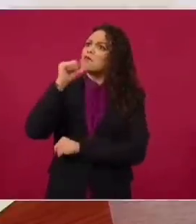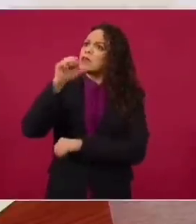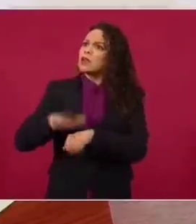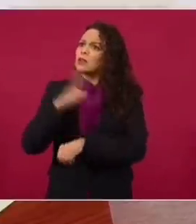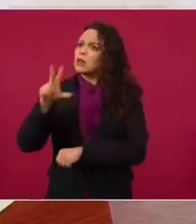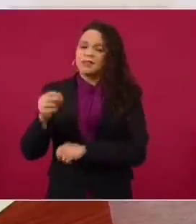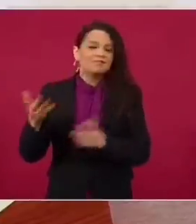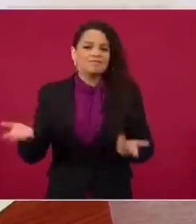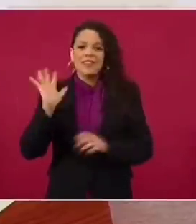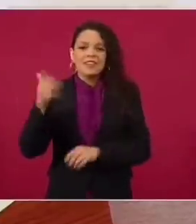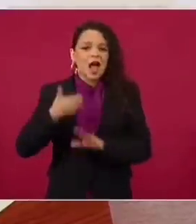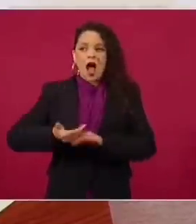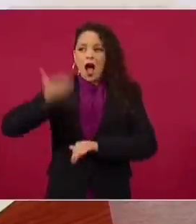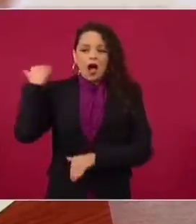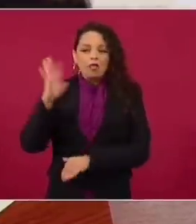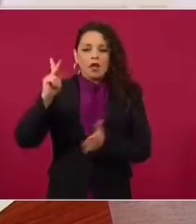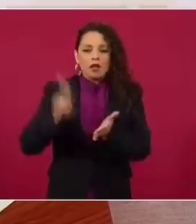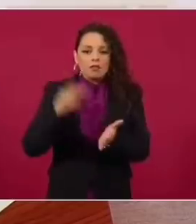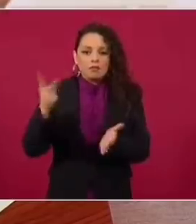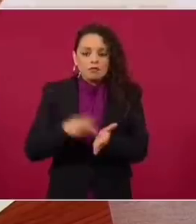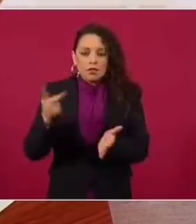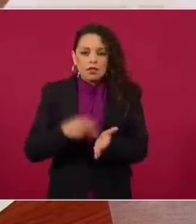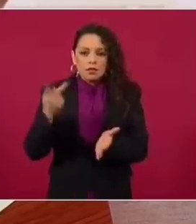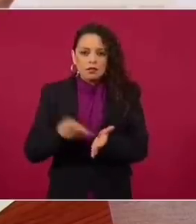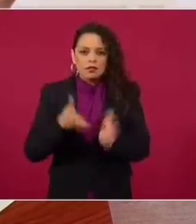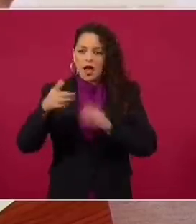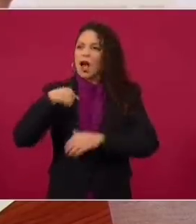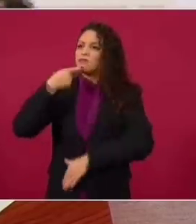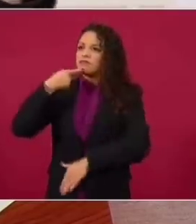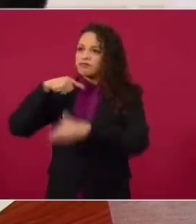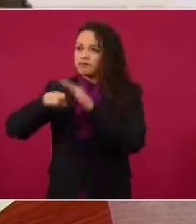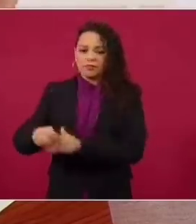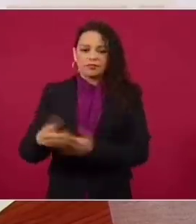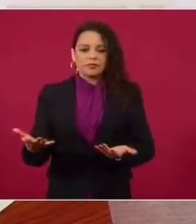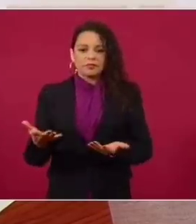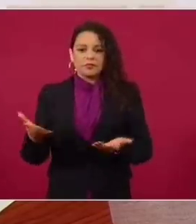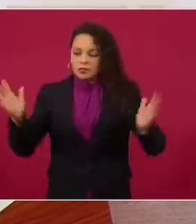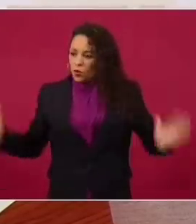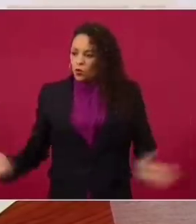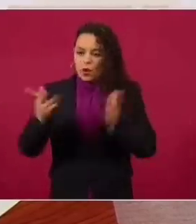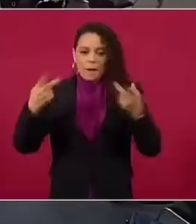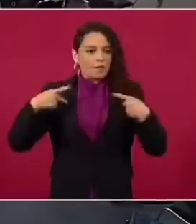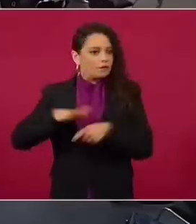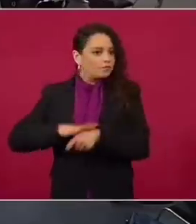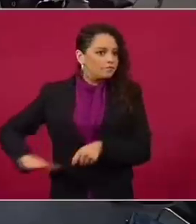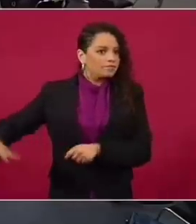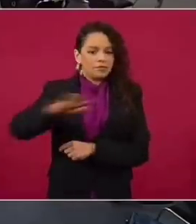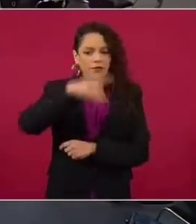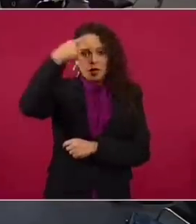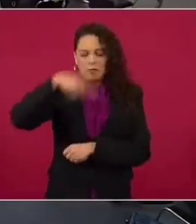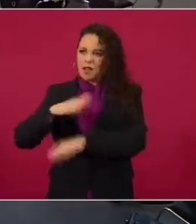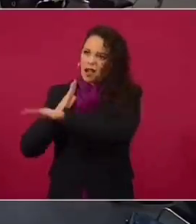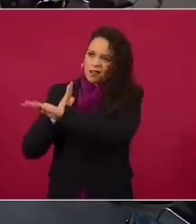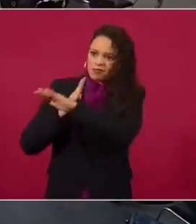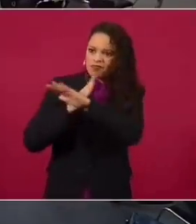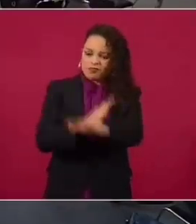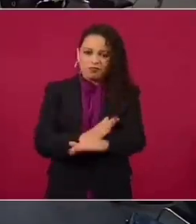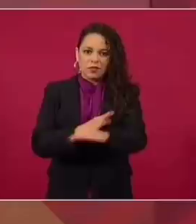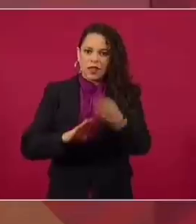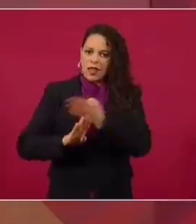¿Cuántas veces luchamos, movilizamos al pueblo para que no se llevaran a cabo estas atrocidades?